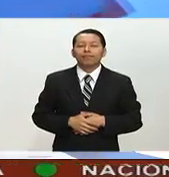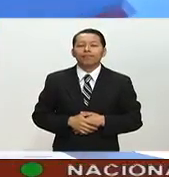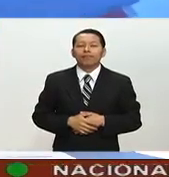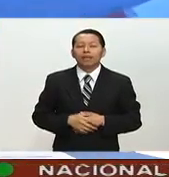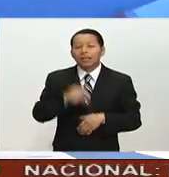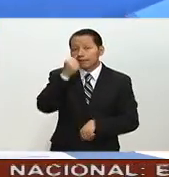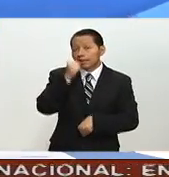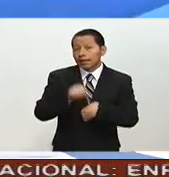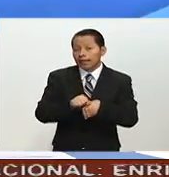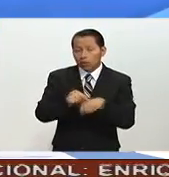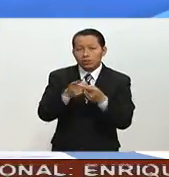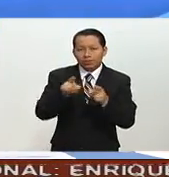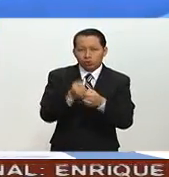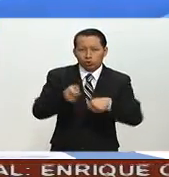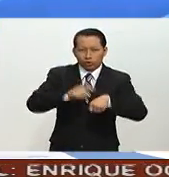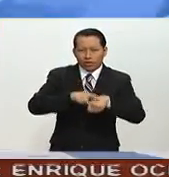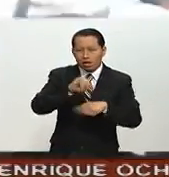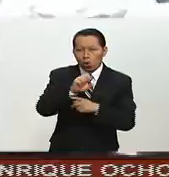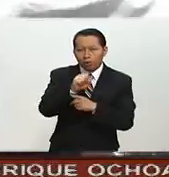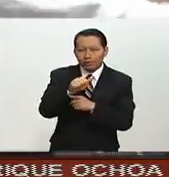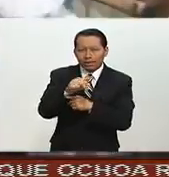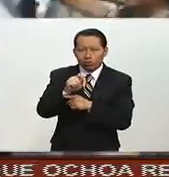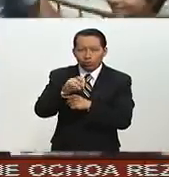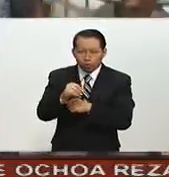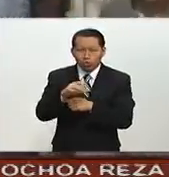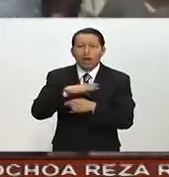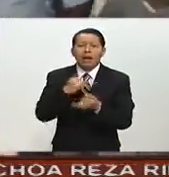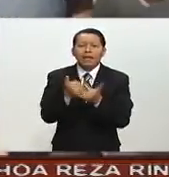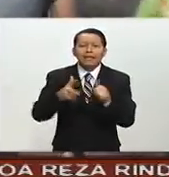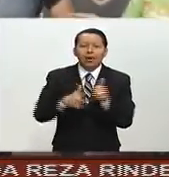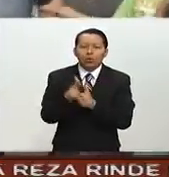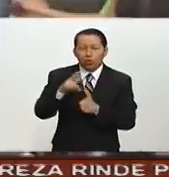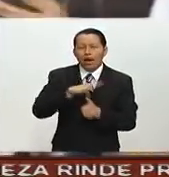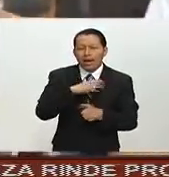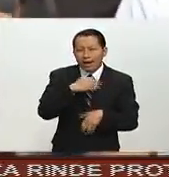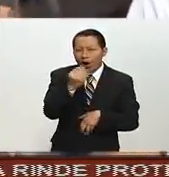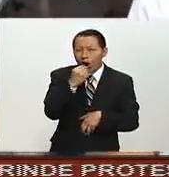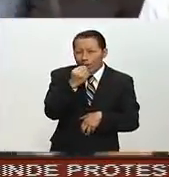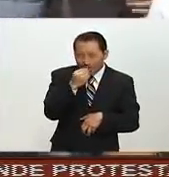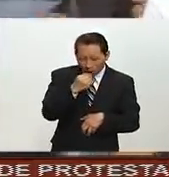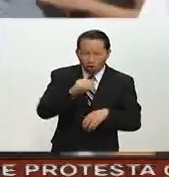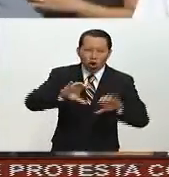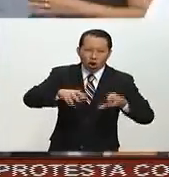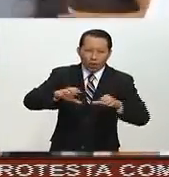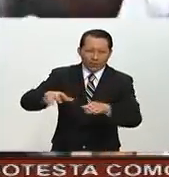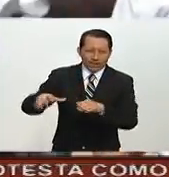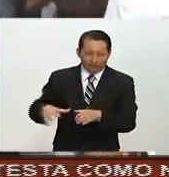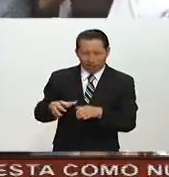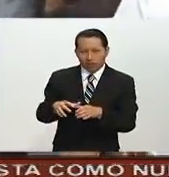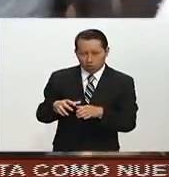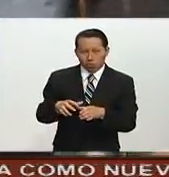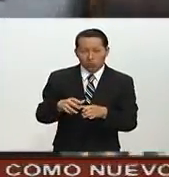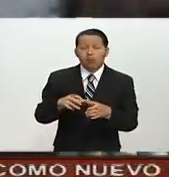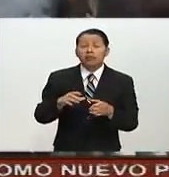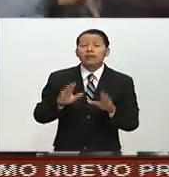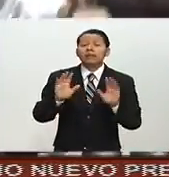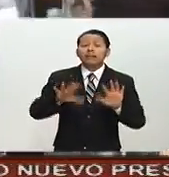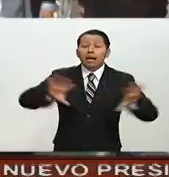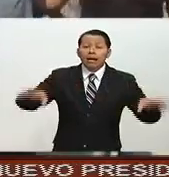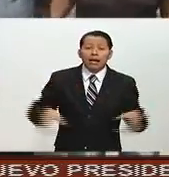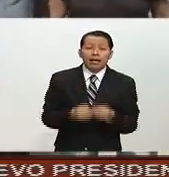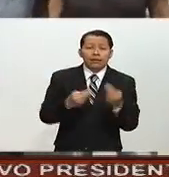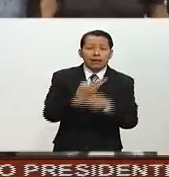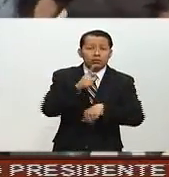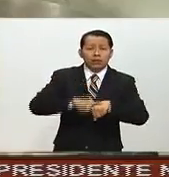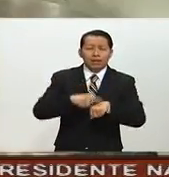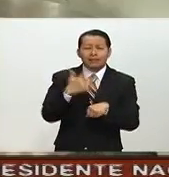El secretario de Desarrollo Social, José Antonio Meade, inauguró 4 comedores comunitarios en el estado de Nuevo León. Con ellos suman ya a nivel nacional